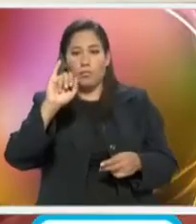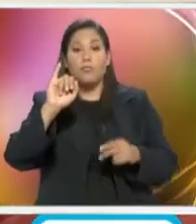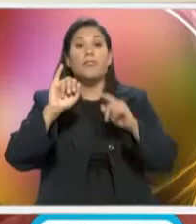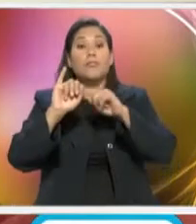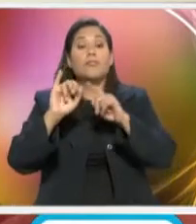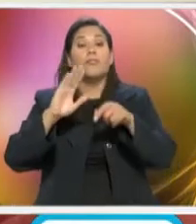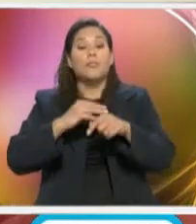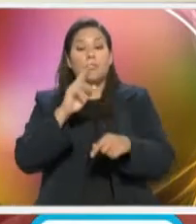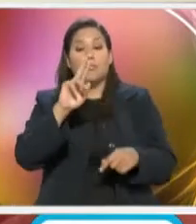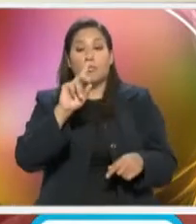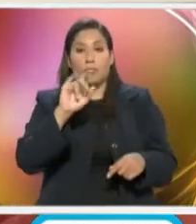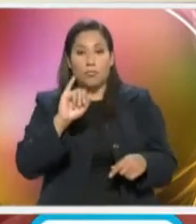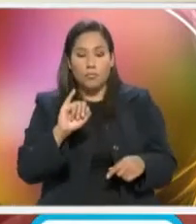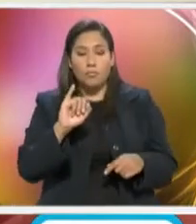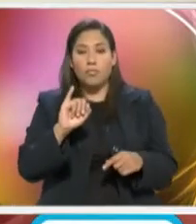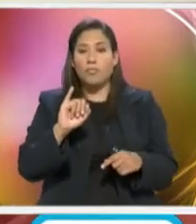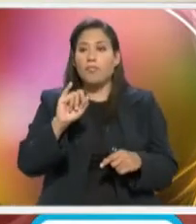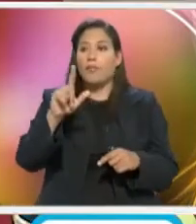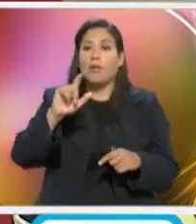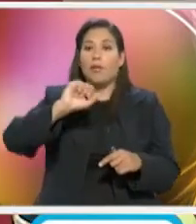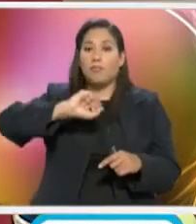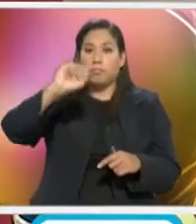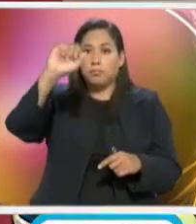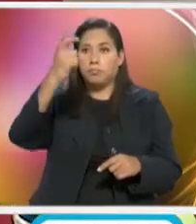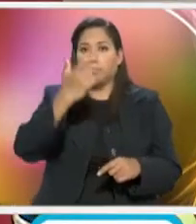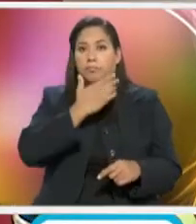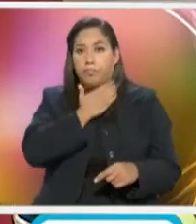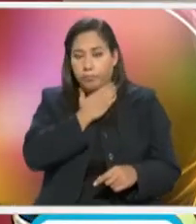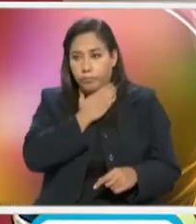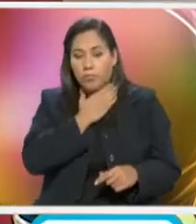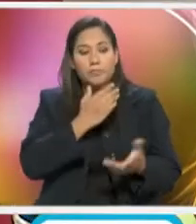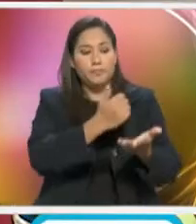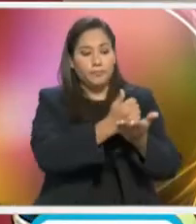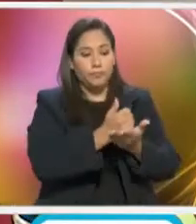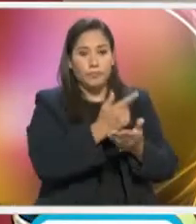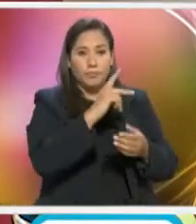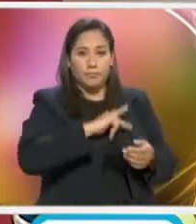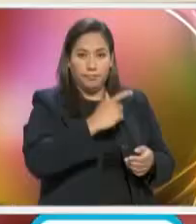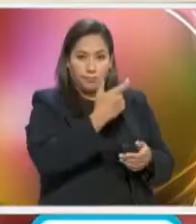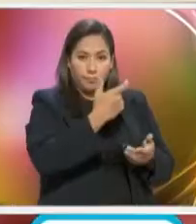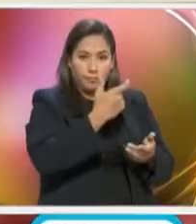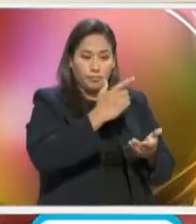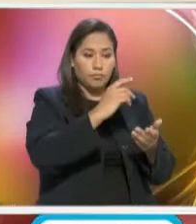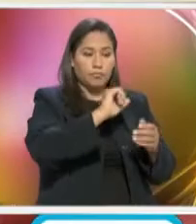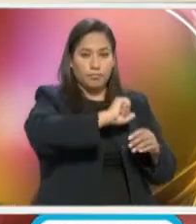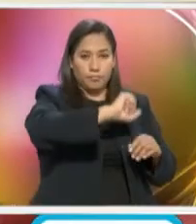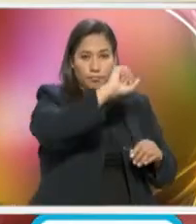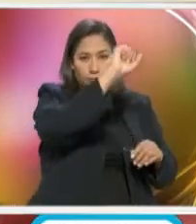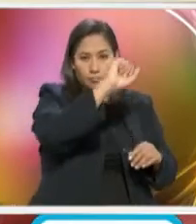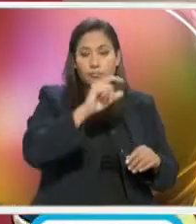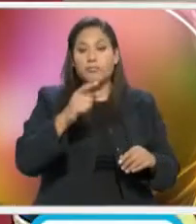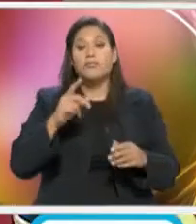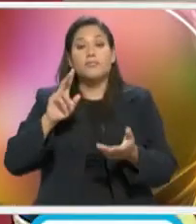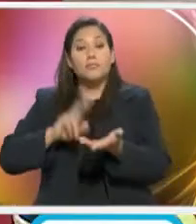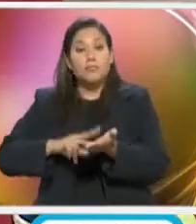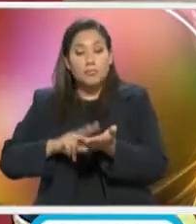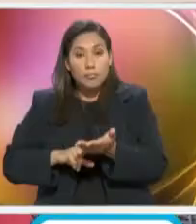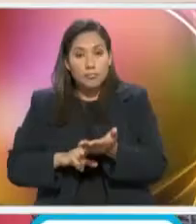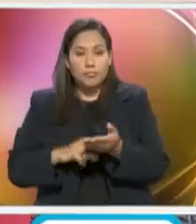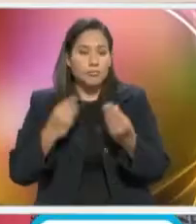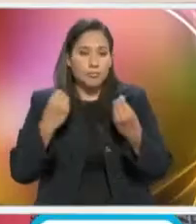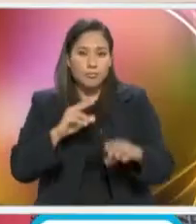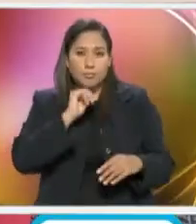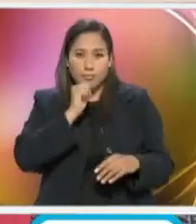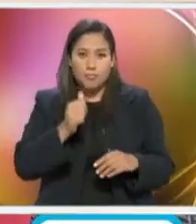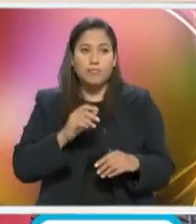va aparejada a la inflación. Entonces te va ayudando a que crezca tu dinero y no pierdas el valor adquisitivo. Ok. Claro, con el aumento